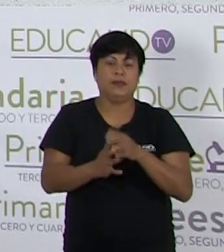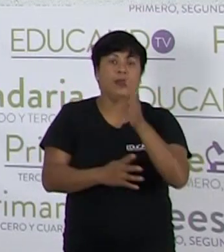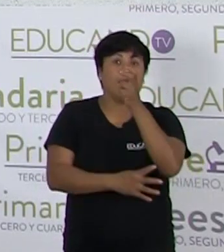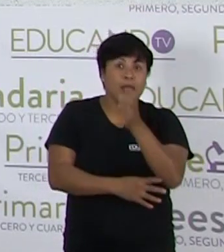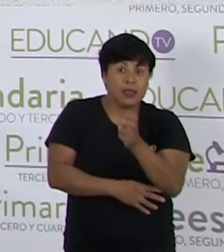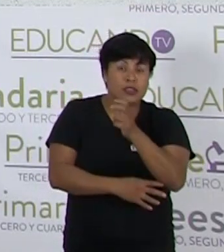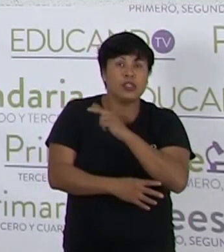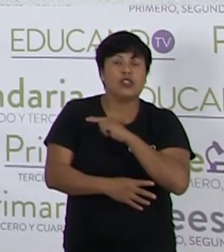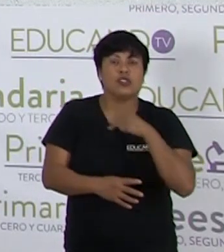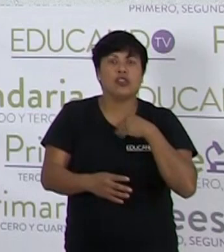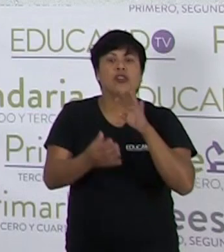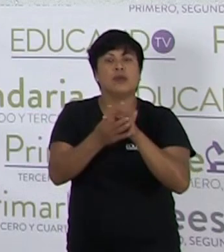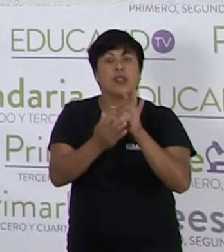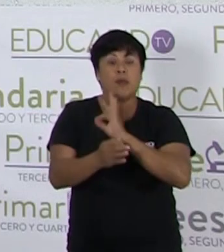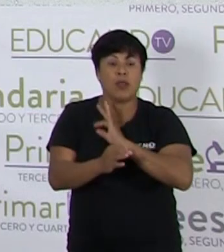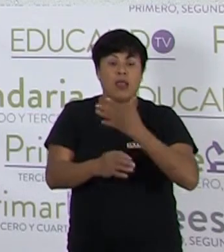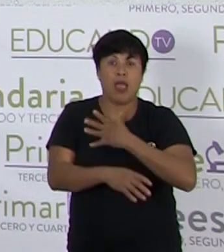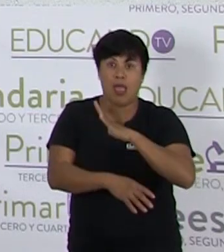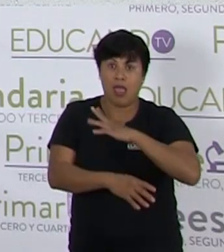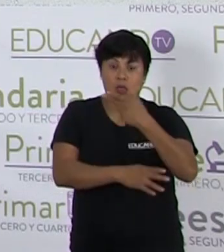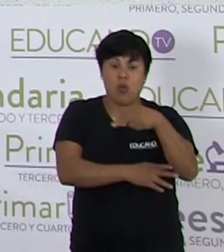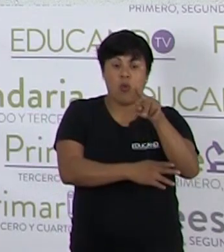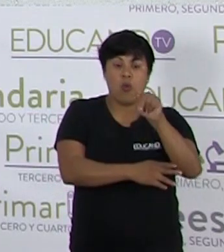estaría hablando que en esta huertilla